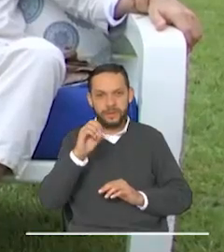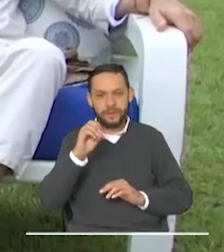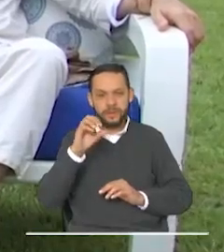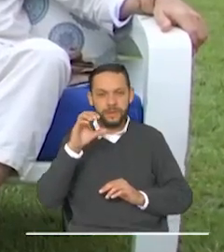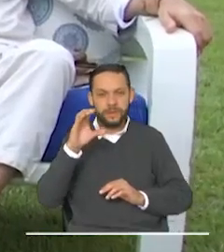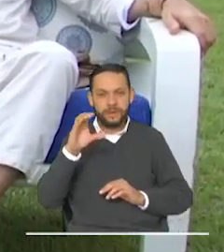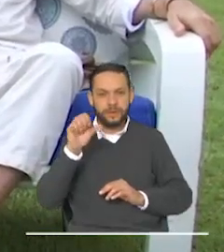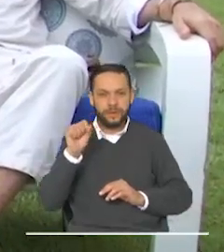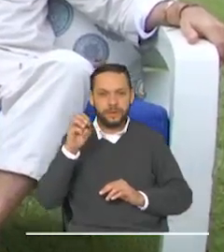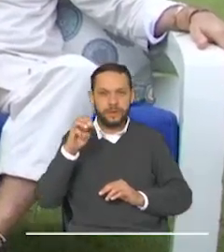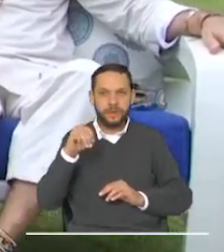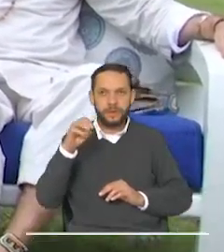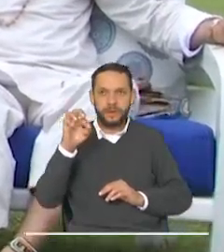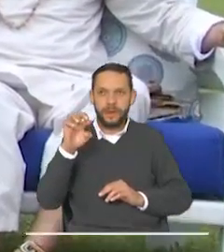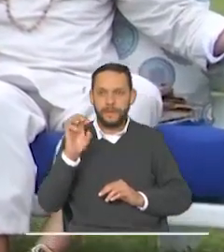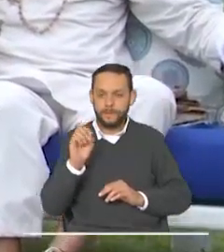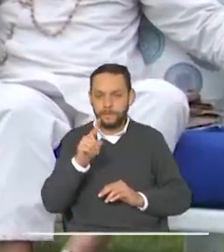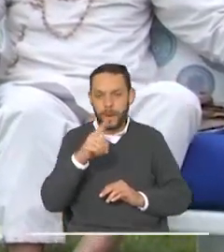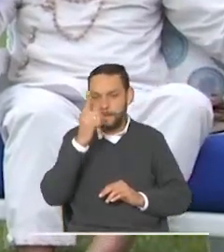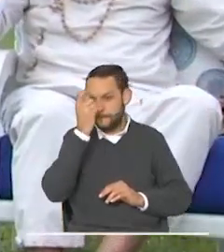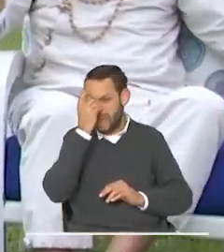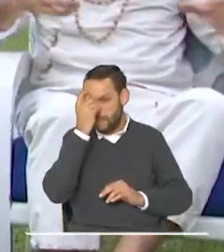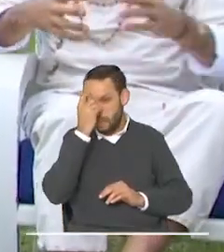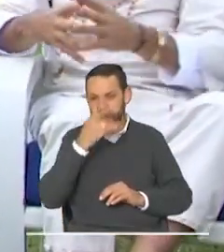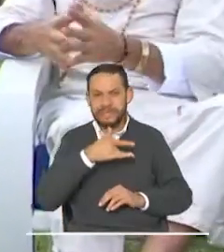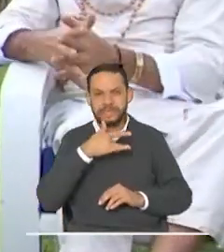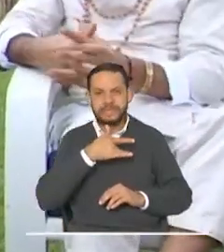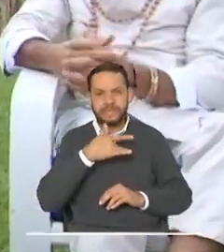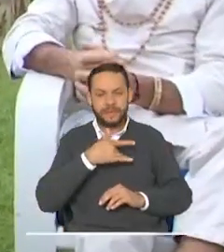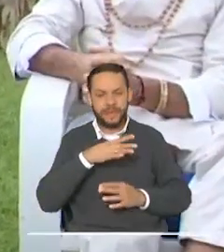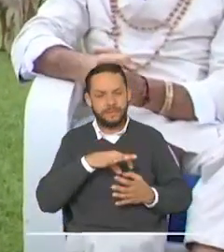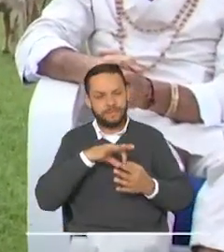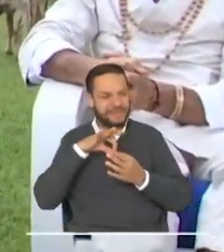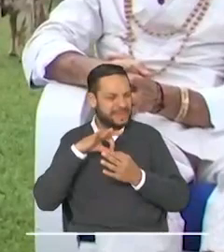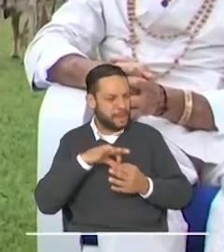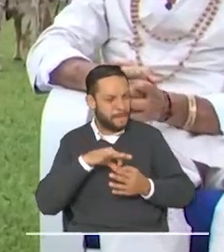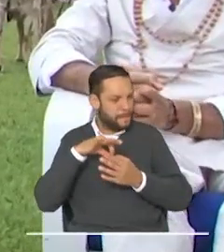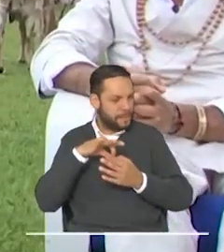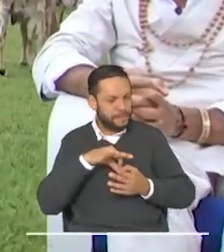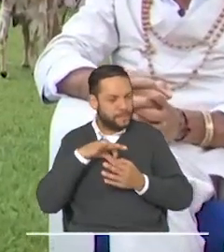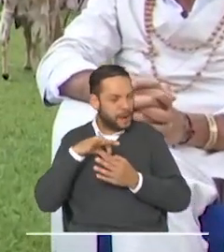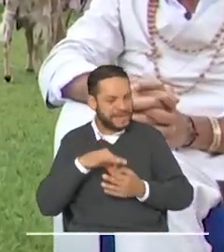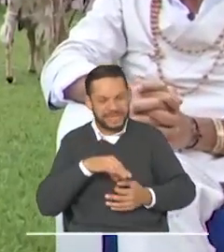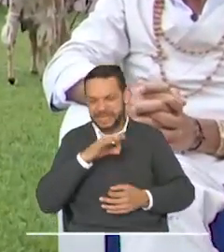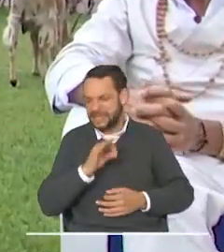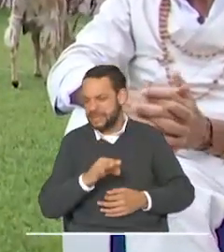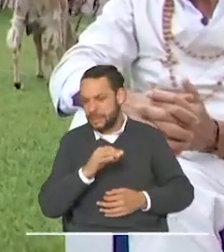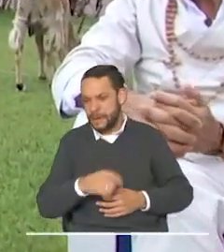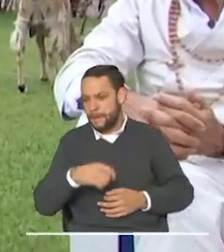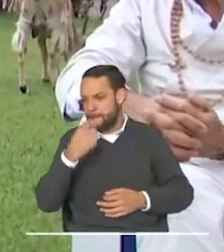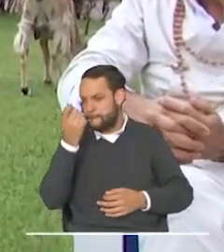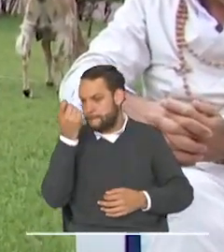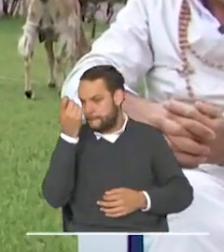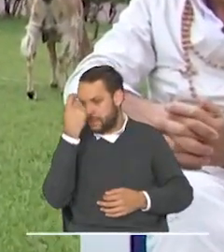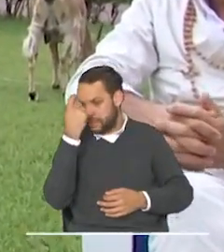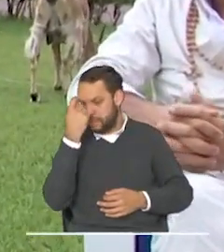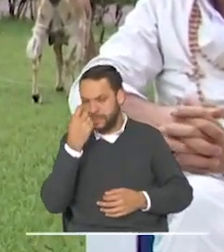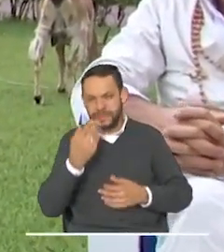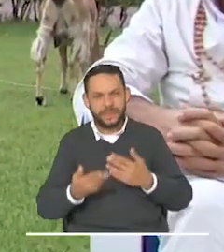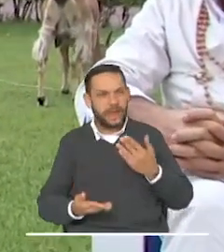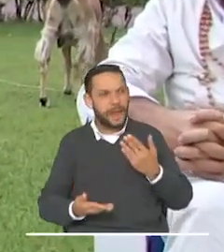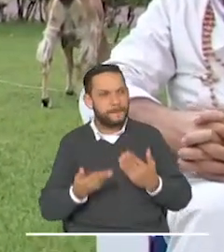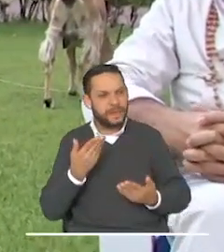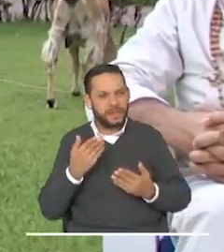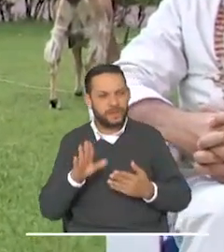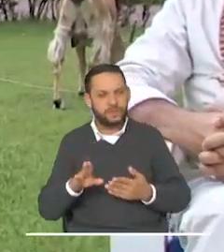emocional y él lo graba todo pero lo el graba todo acorde a